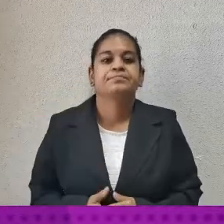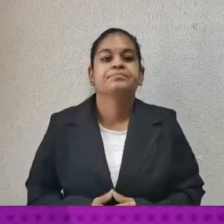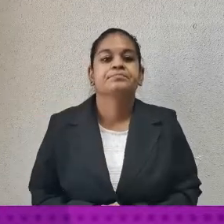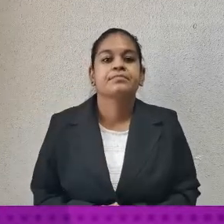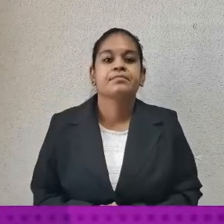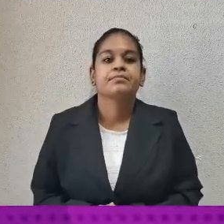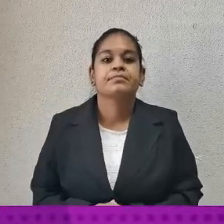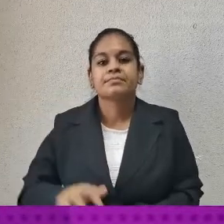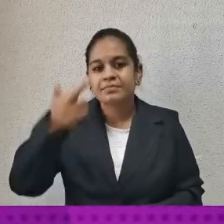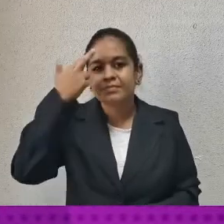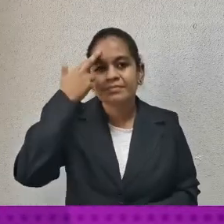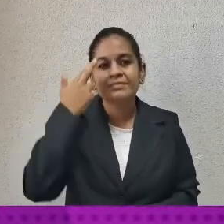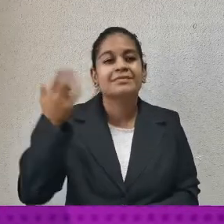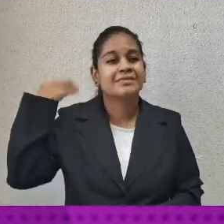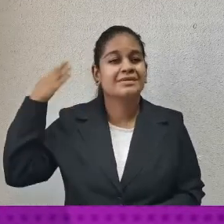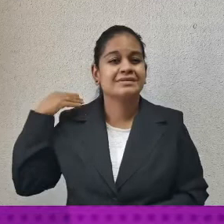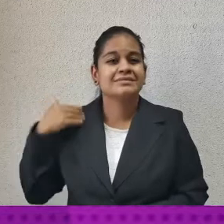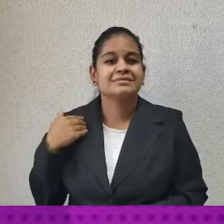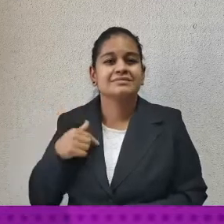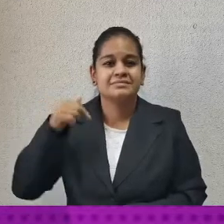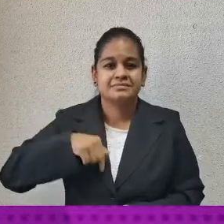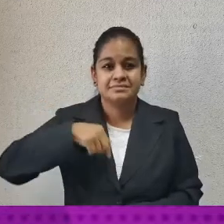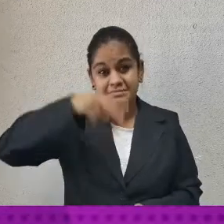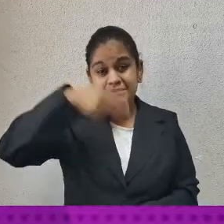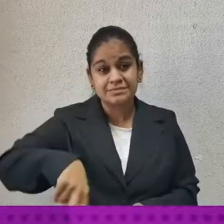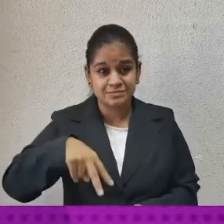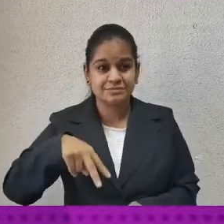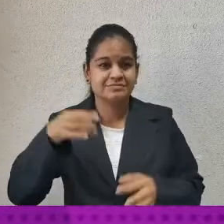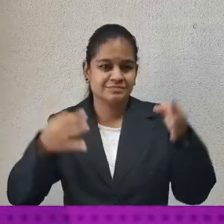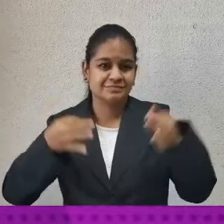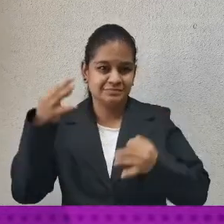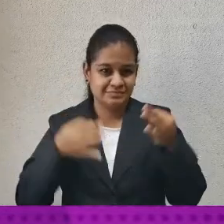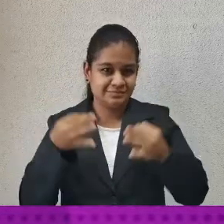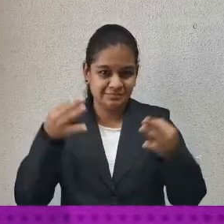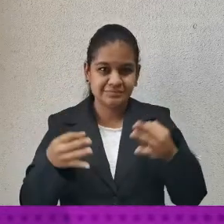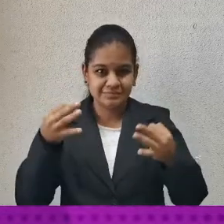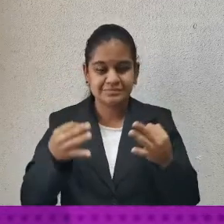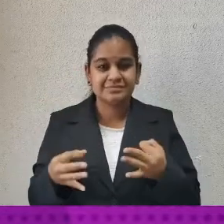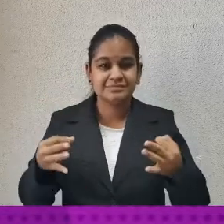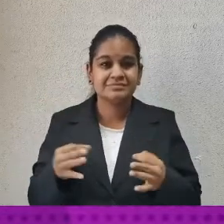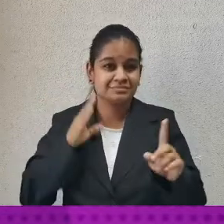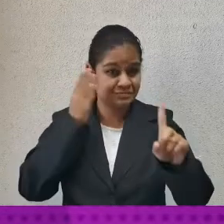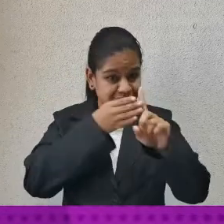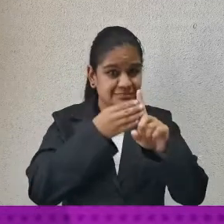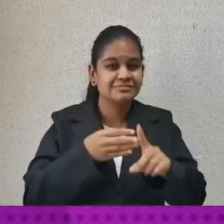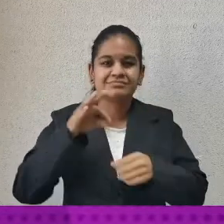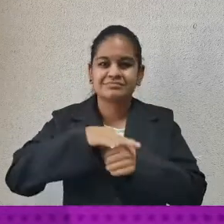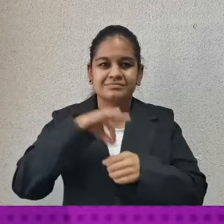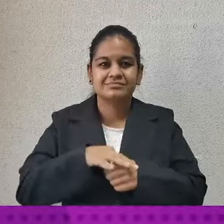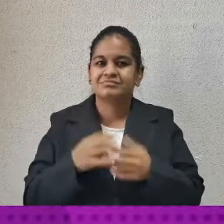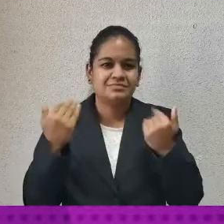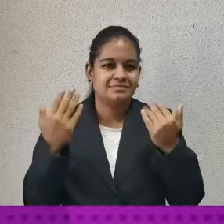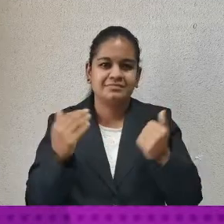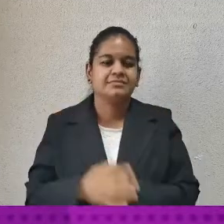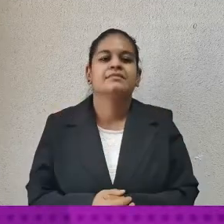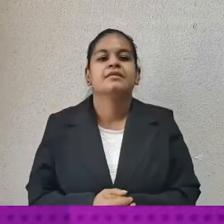que anteriormente el sistema judicial mexicano no conocía de los temas electorales, es decir, no había